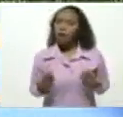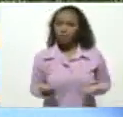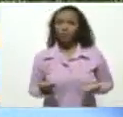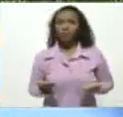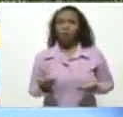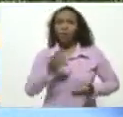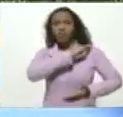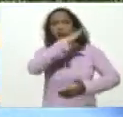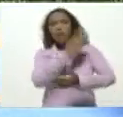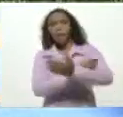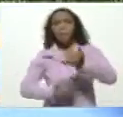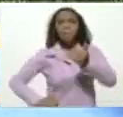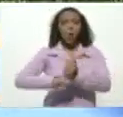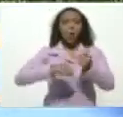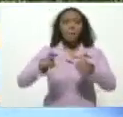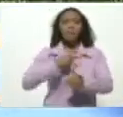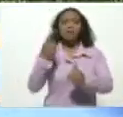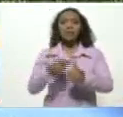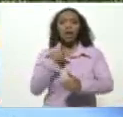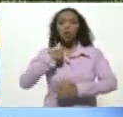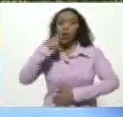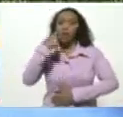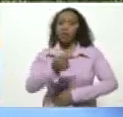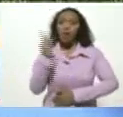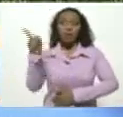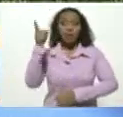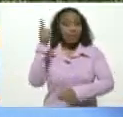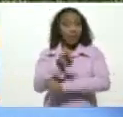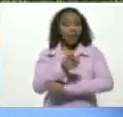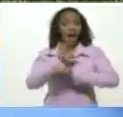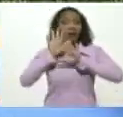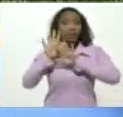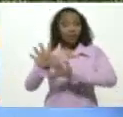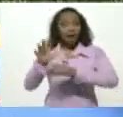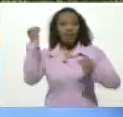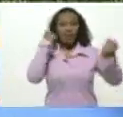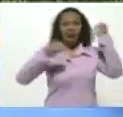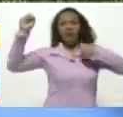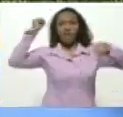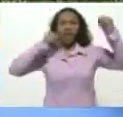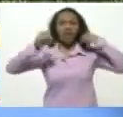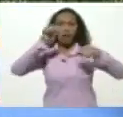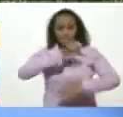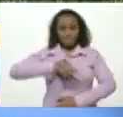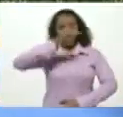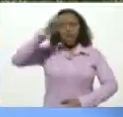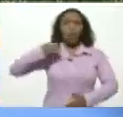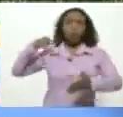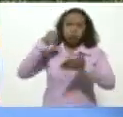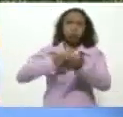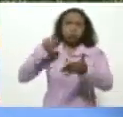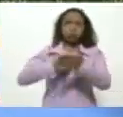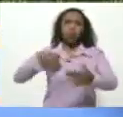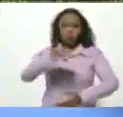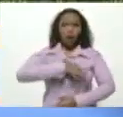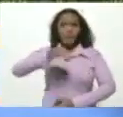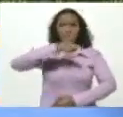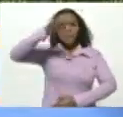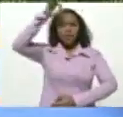la fortaleza principal, yo les diría, debe ser su rebeldía, su espíritu de lucha, su